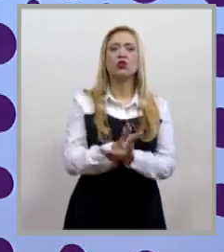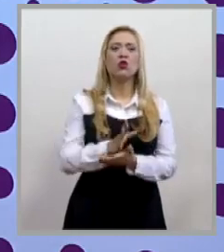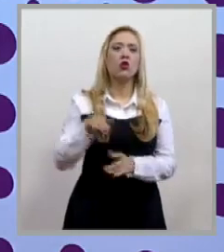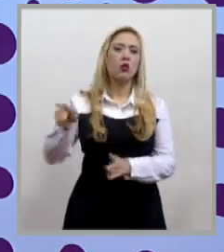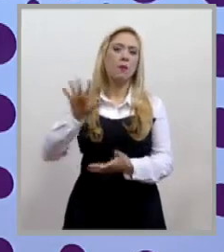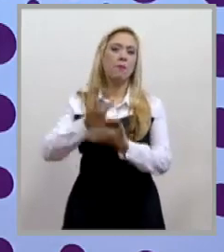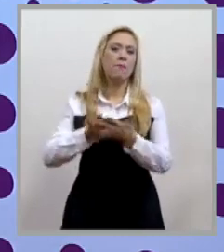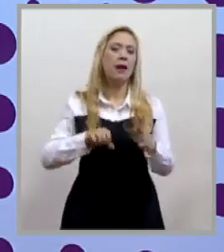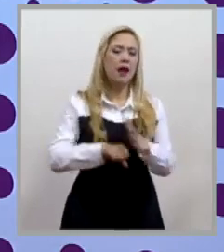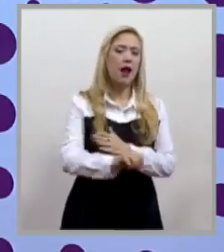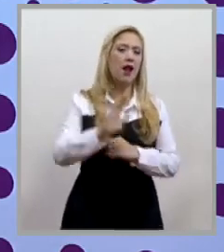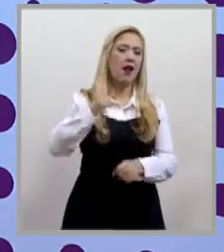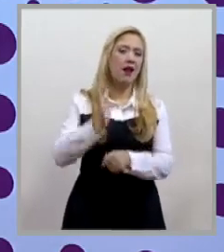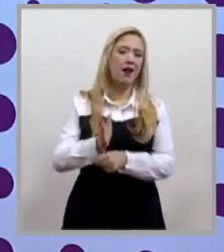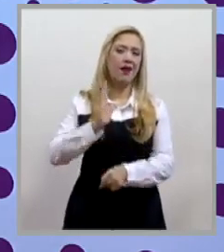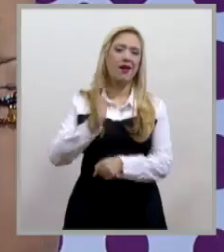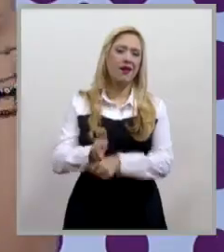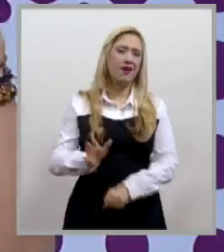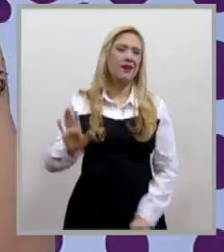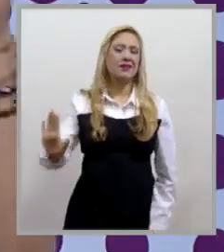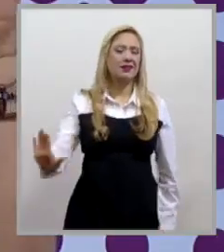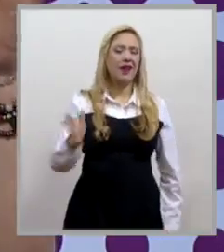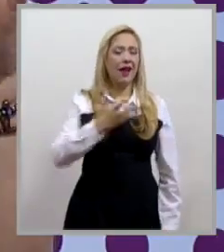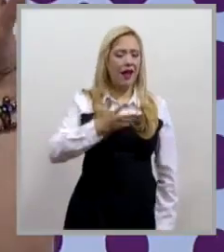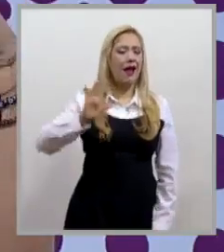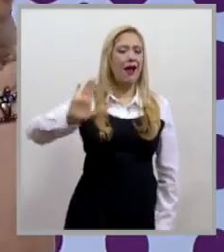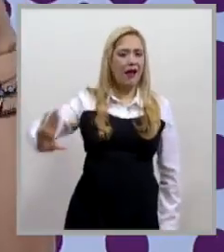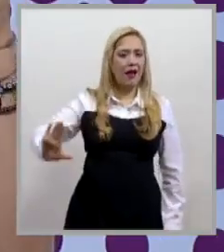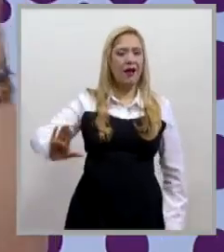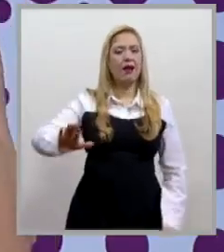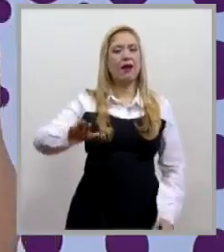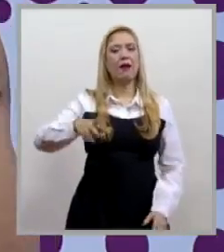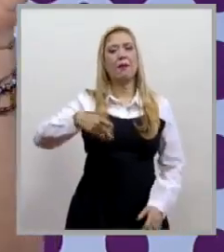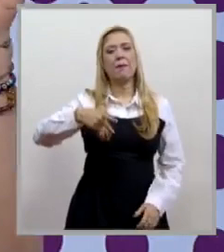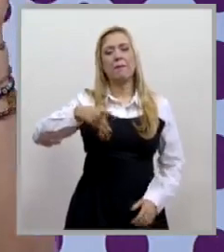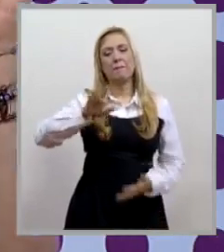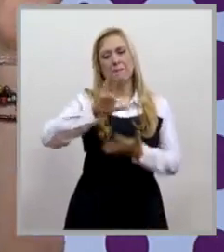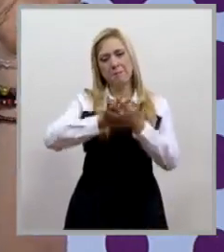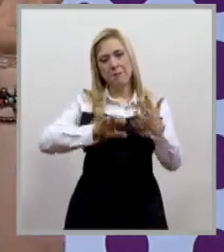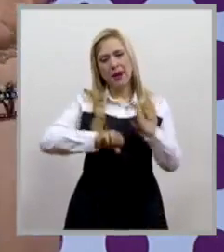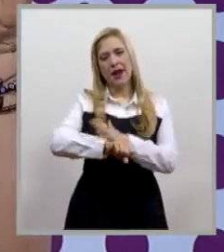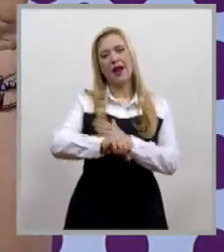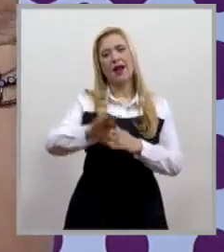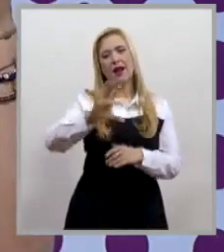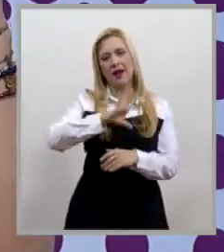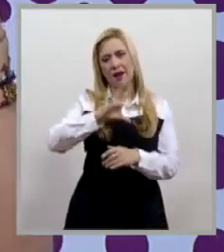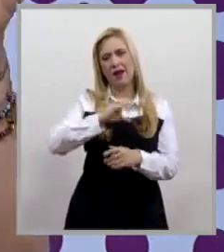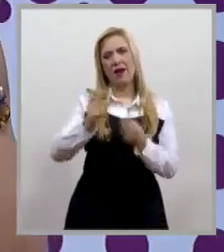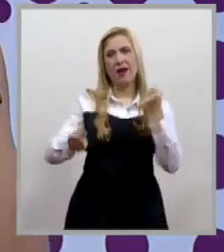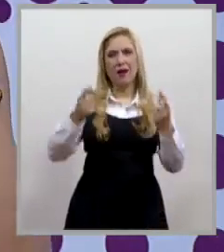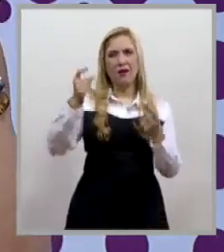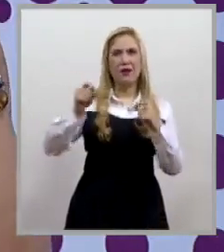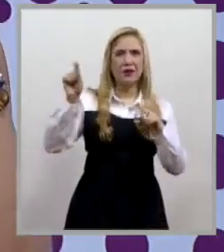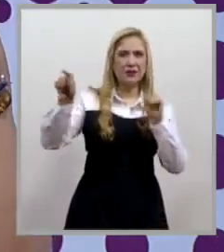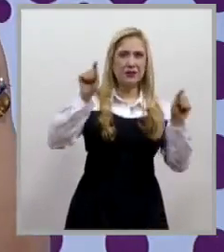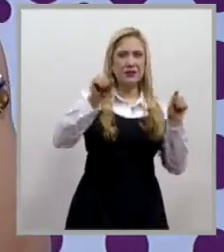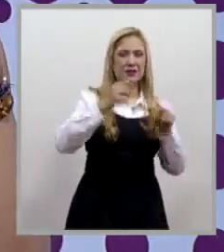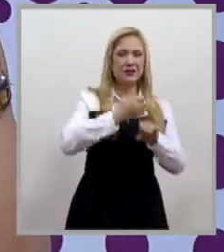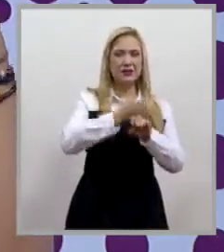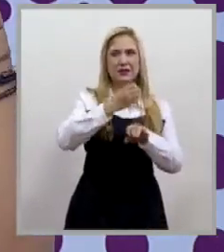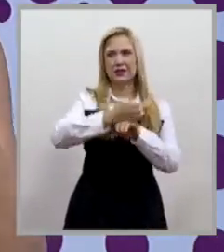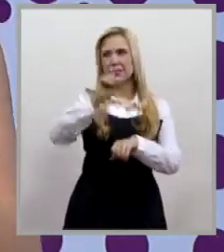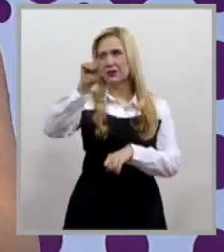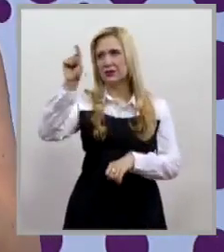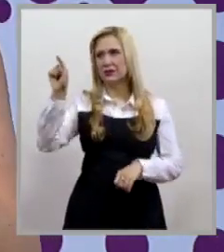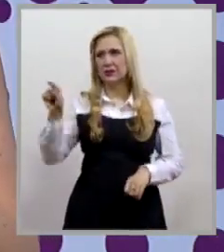tipo penal, de lo punitivo, porque eso ya está. O sea, creo que las falencias del tipo penal son muy puntuales en algunos estados. Creo que más bien la invitación